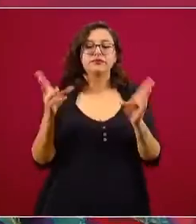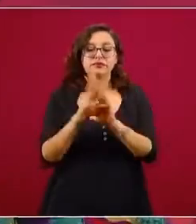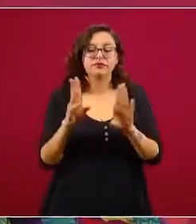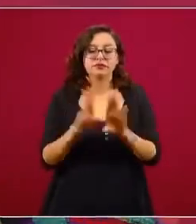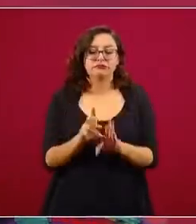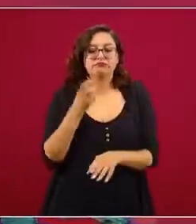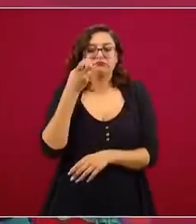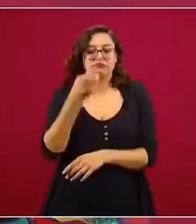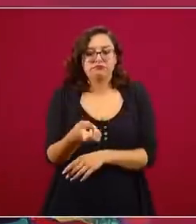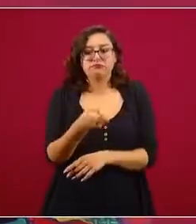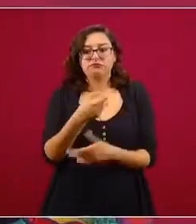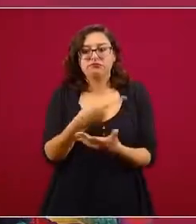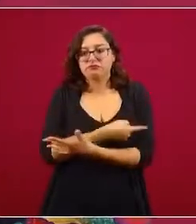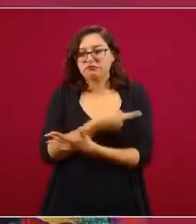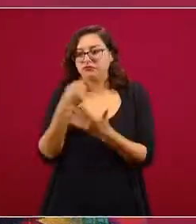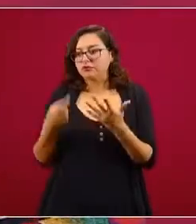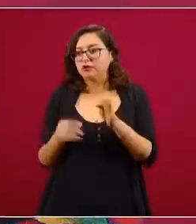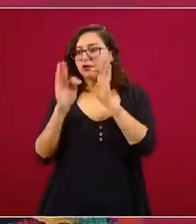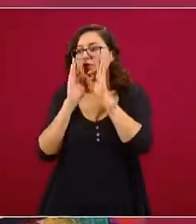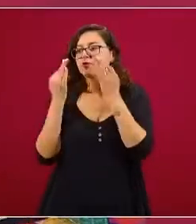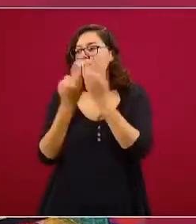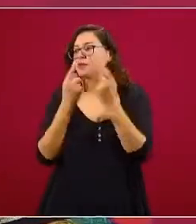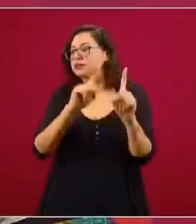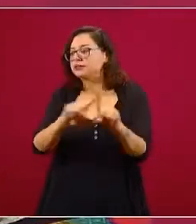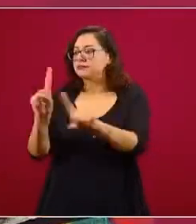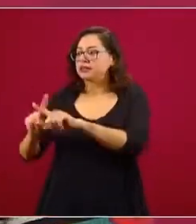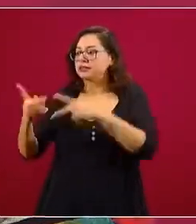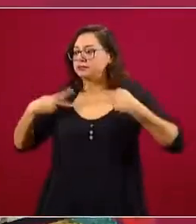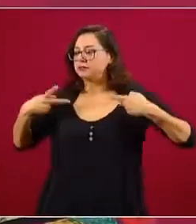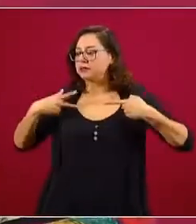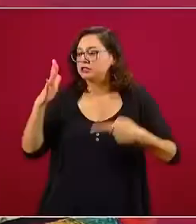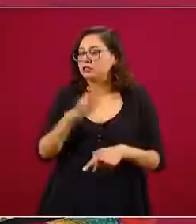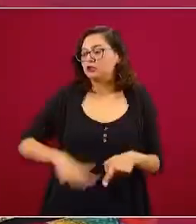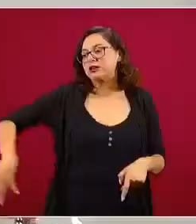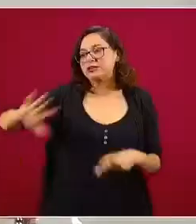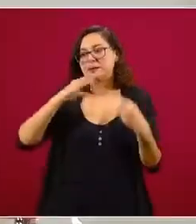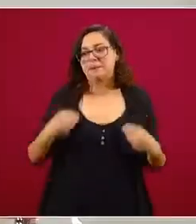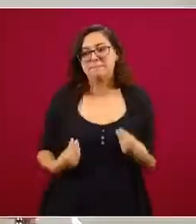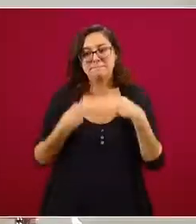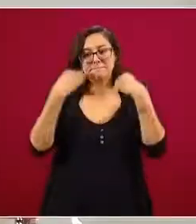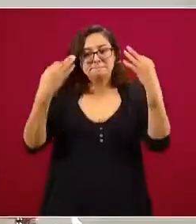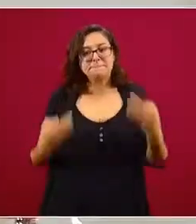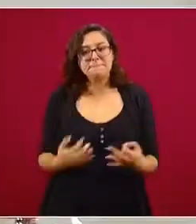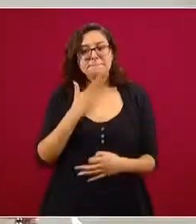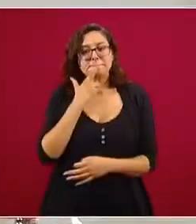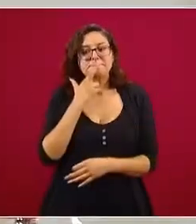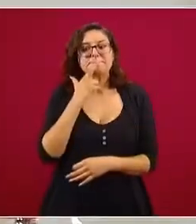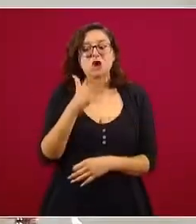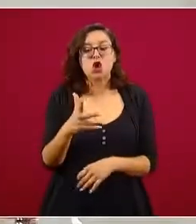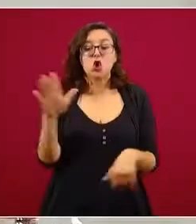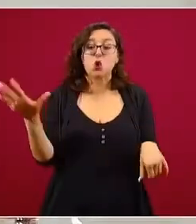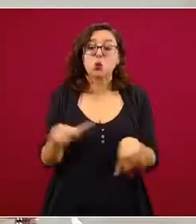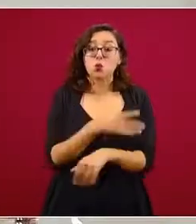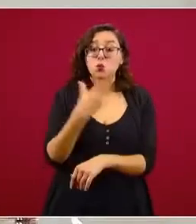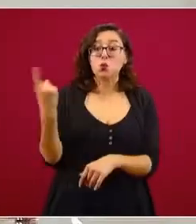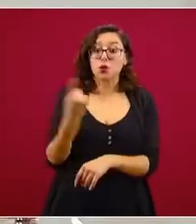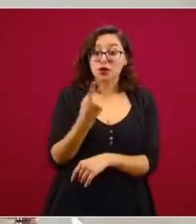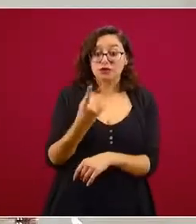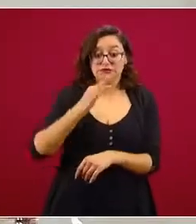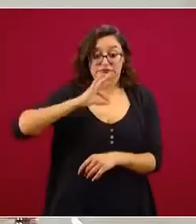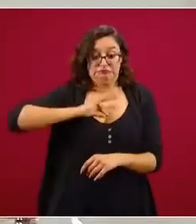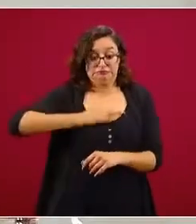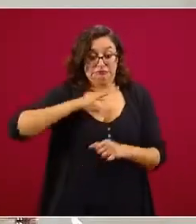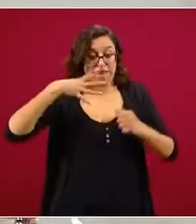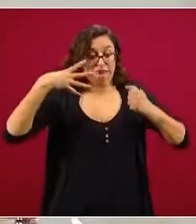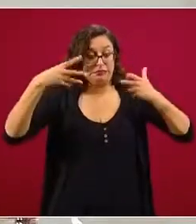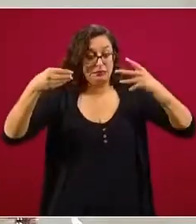búsqueda de alternativas para lograr la calidad de vida de la población, porque los estudios epidemiológicos rinden fruto a